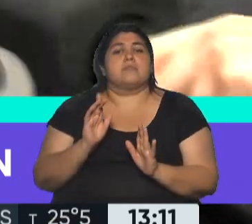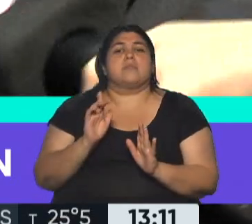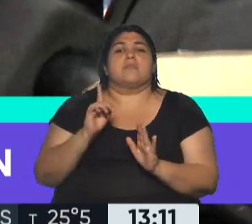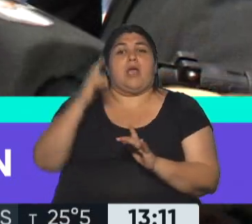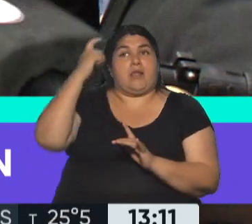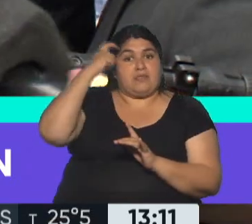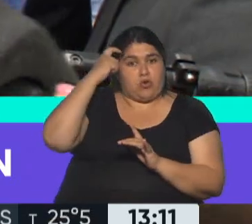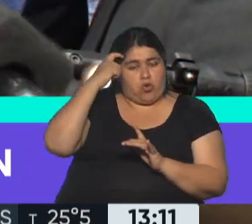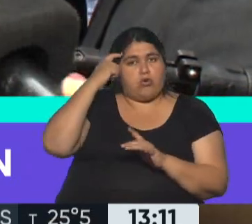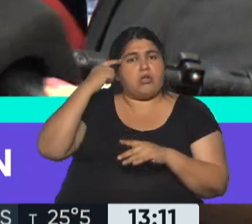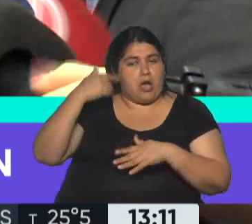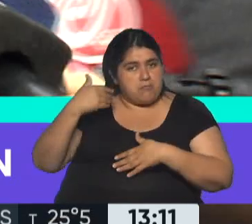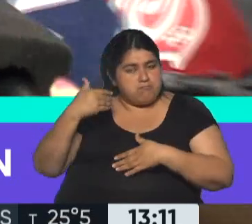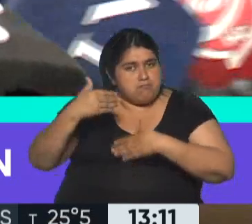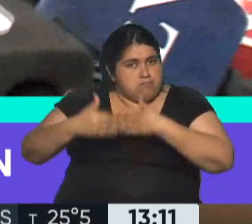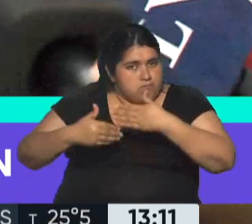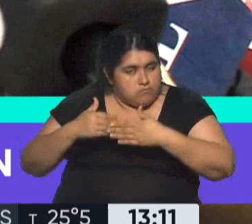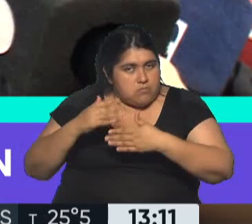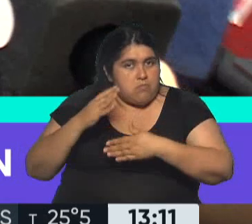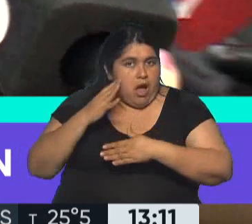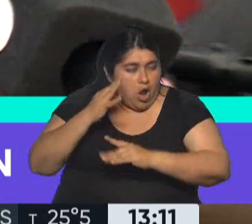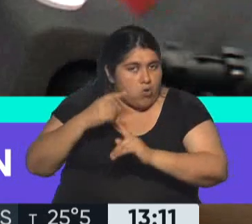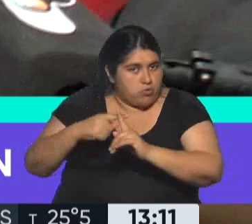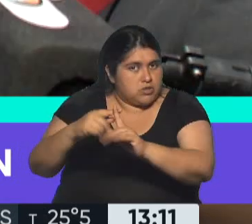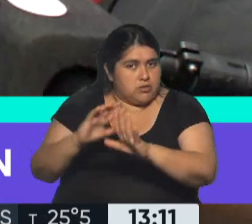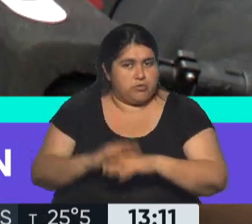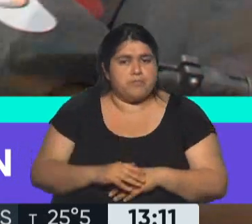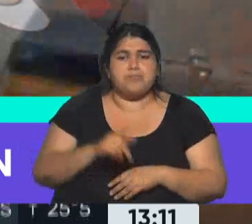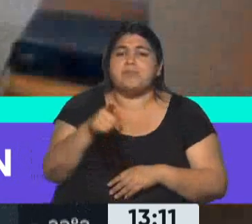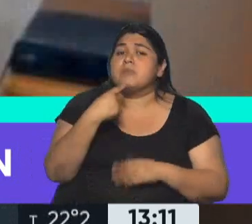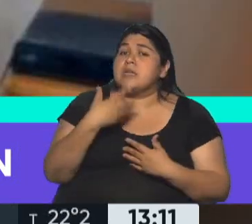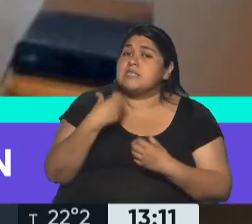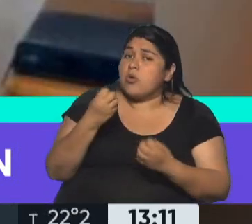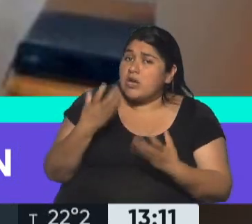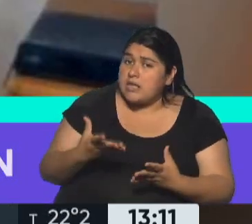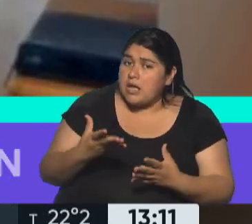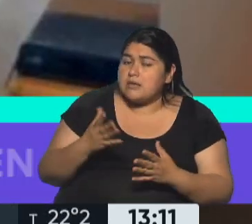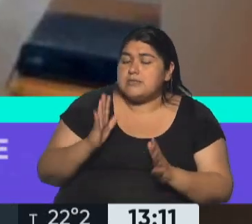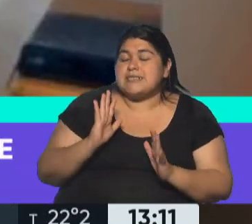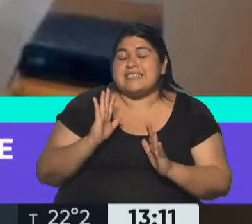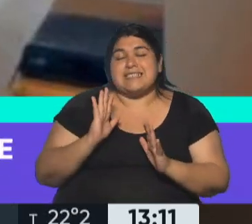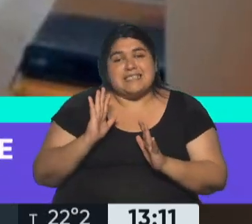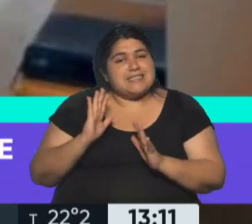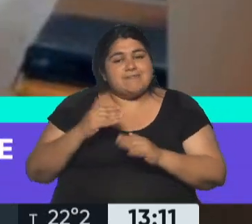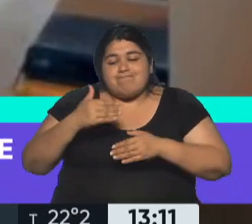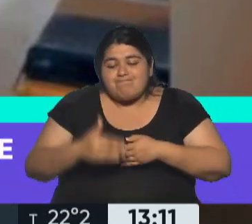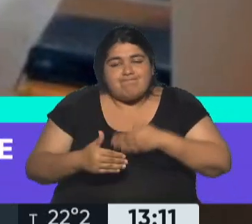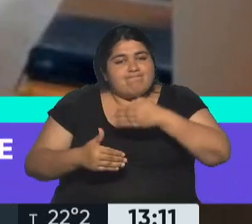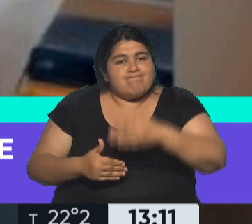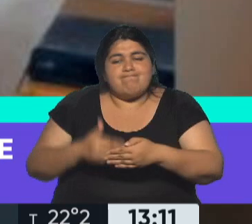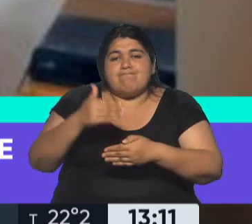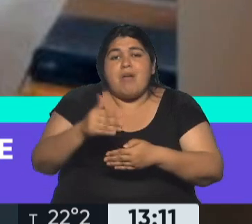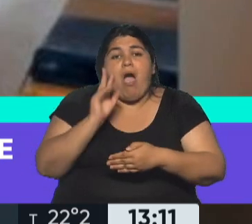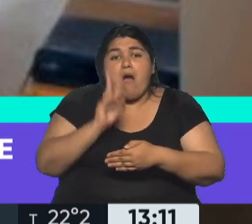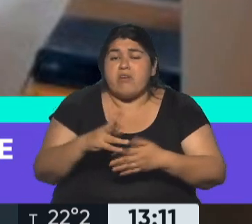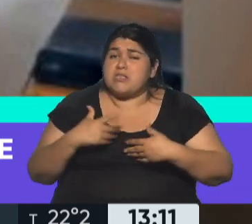parte neurológica ha evolucionado favorablemente. ¿El cuadro es alentador? De momento, como te dije, esto es día a día, momento a momento, el estado